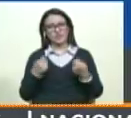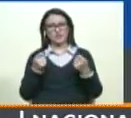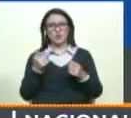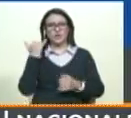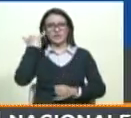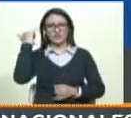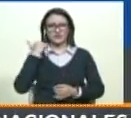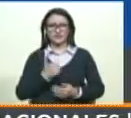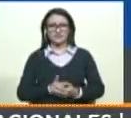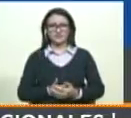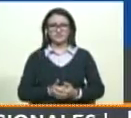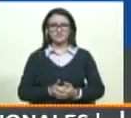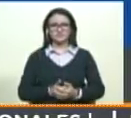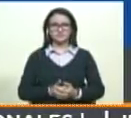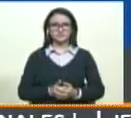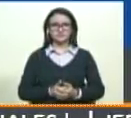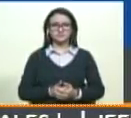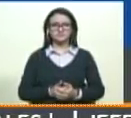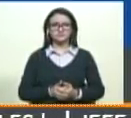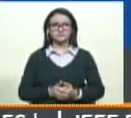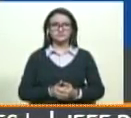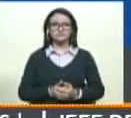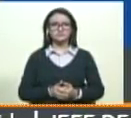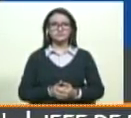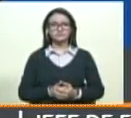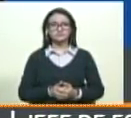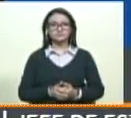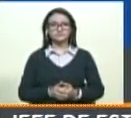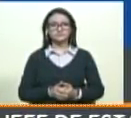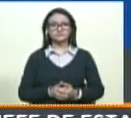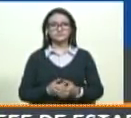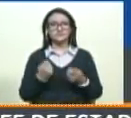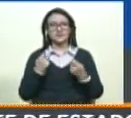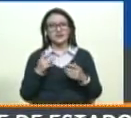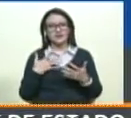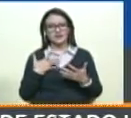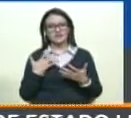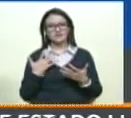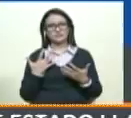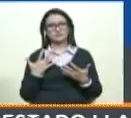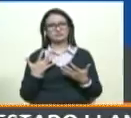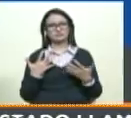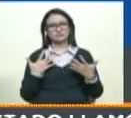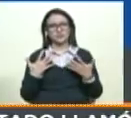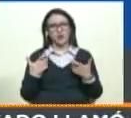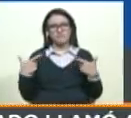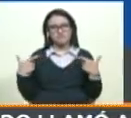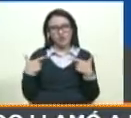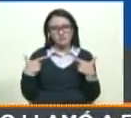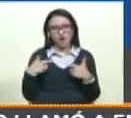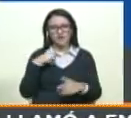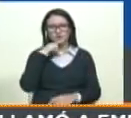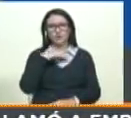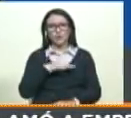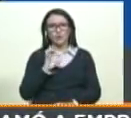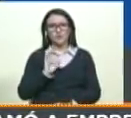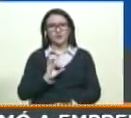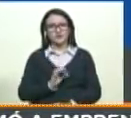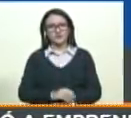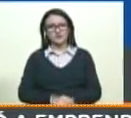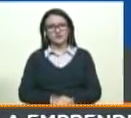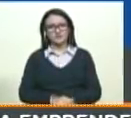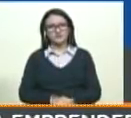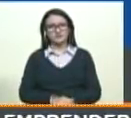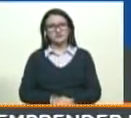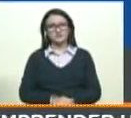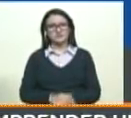porque lo que ha hecho el panamericanismo y el interamericanismo es tratar de catalizar esa pugna histórica y que se imponga a través